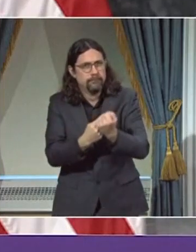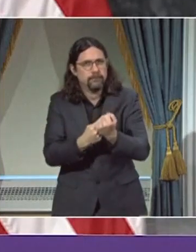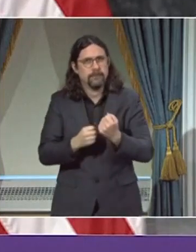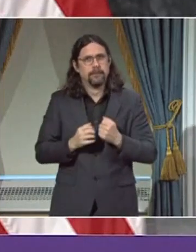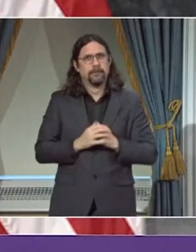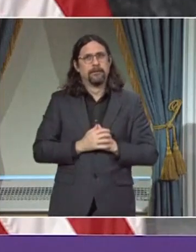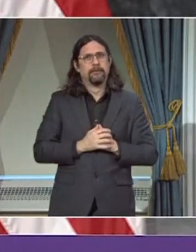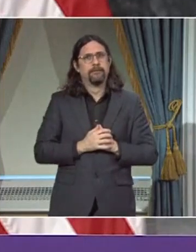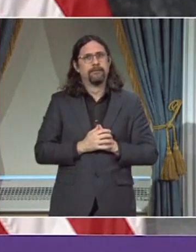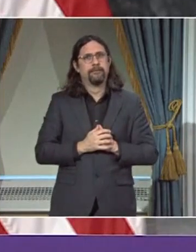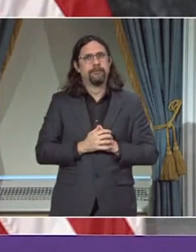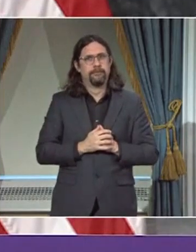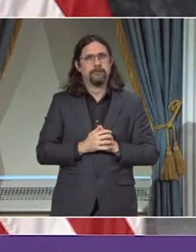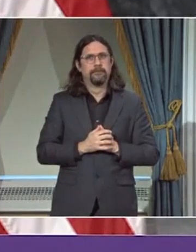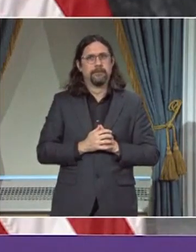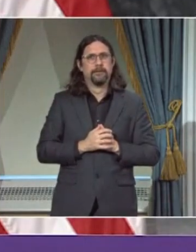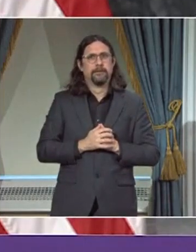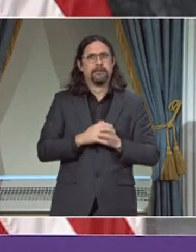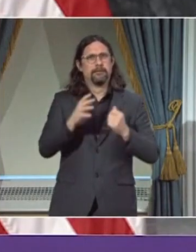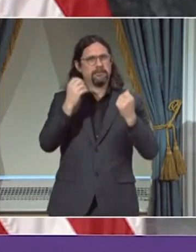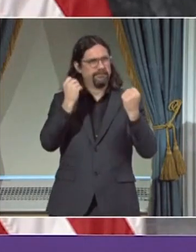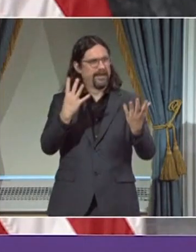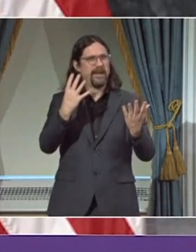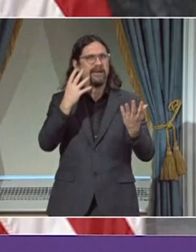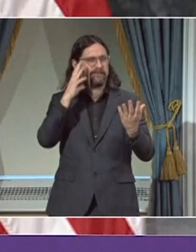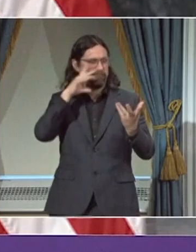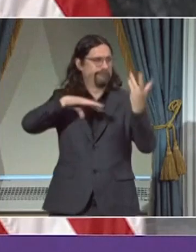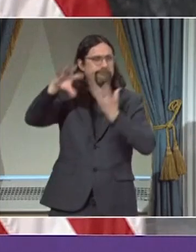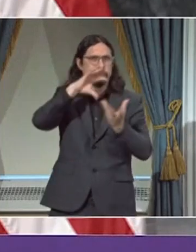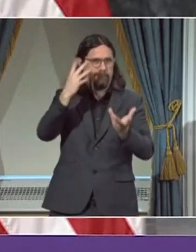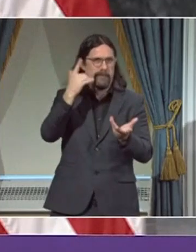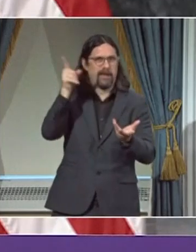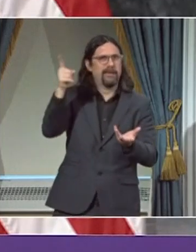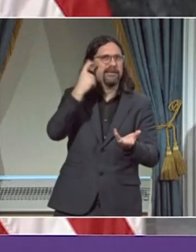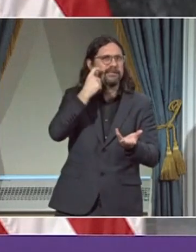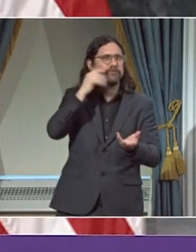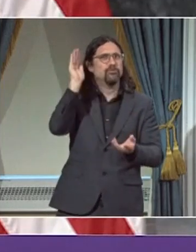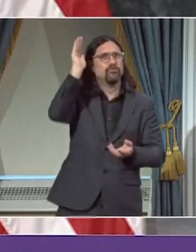era algo que sería, en muchos sentidos, contraproducente y obviamente injusto para mucha gente.